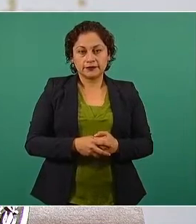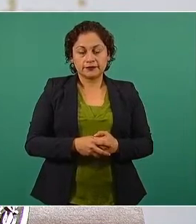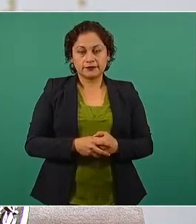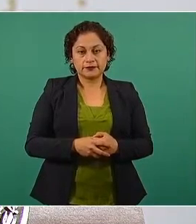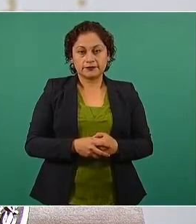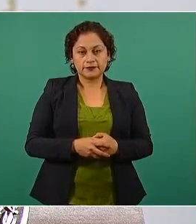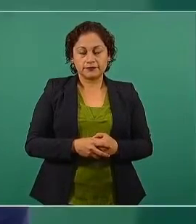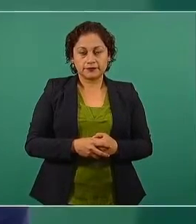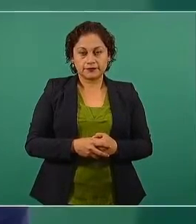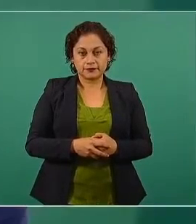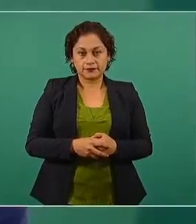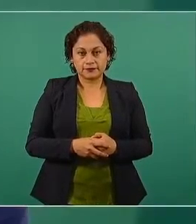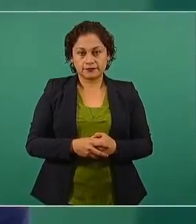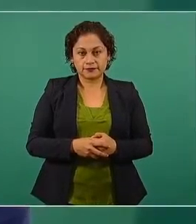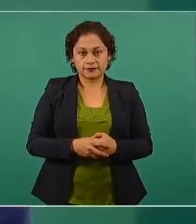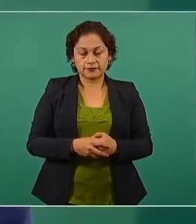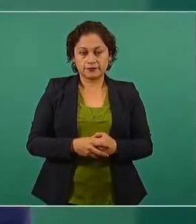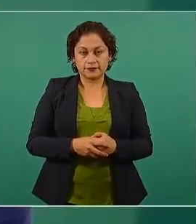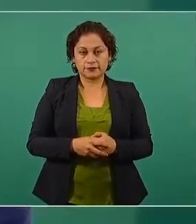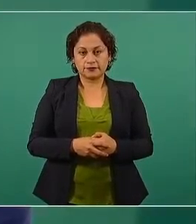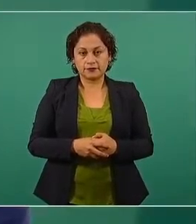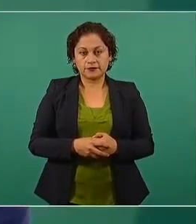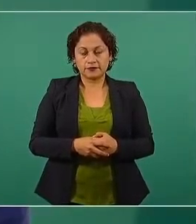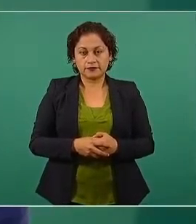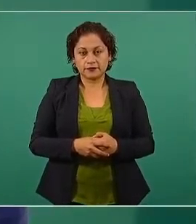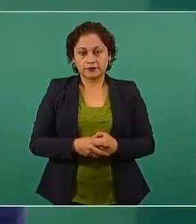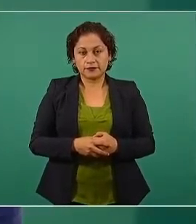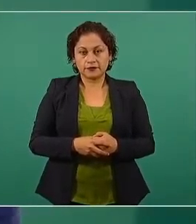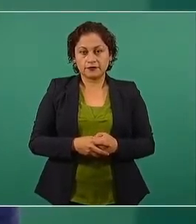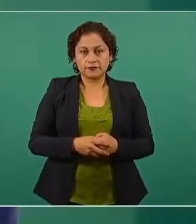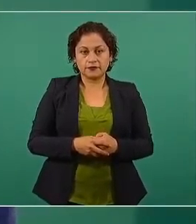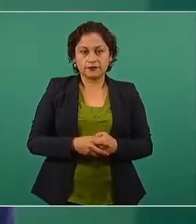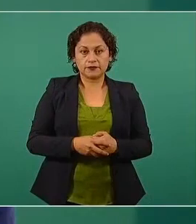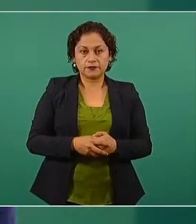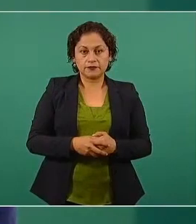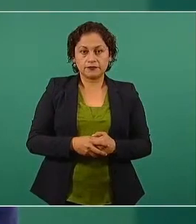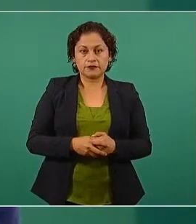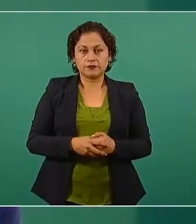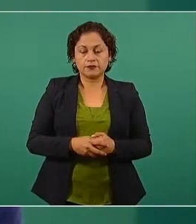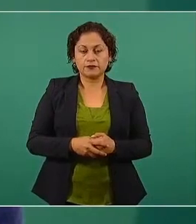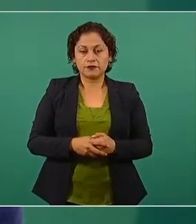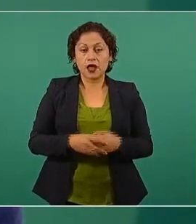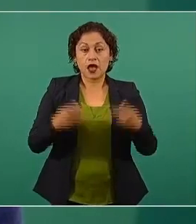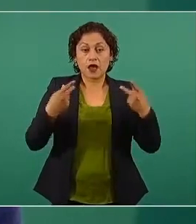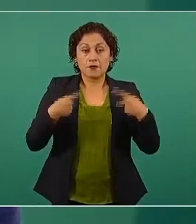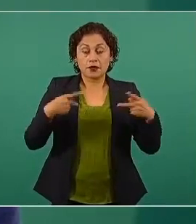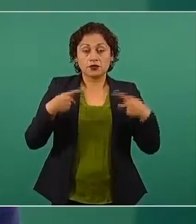la matanza, el exterminio a ciudadanos chinos